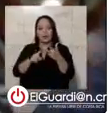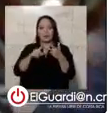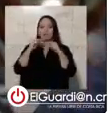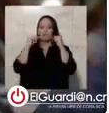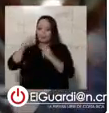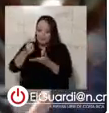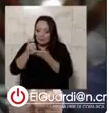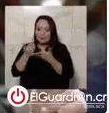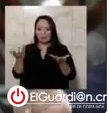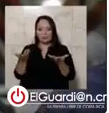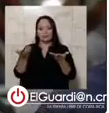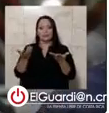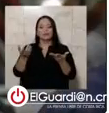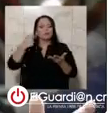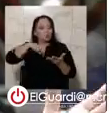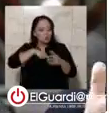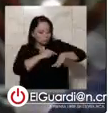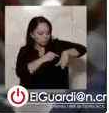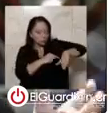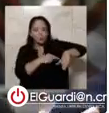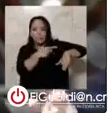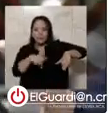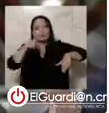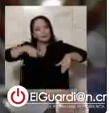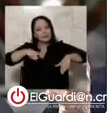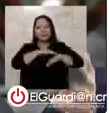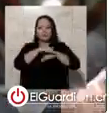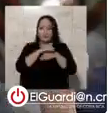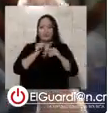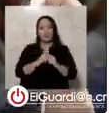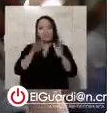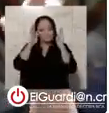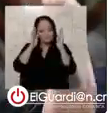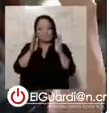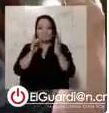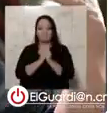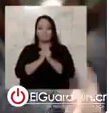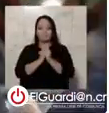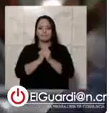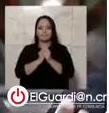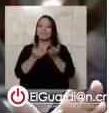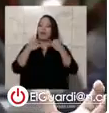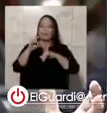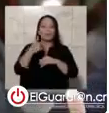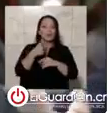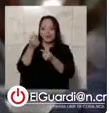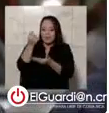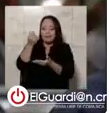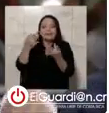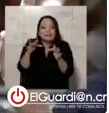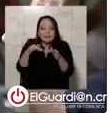estamos necesitando en la zona del Pacífico. Por favor, entrémosle, aunque no se tenga dinero, tratemos